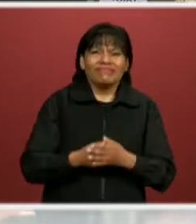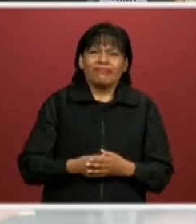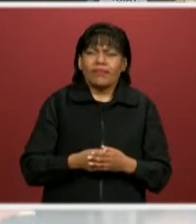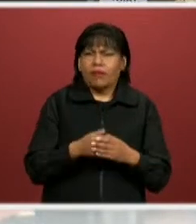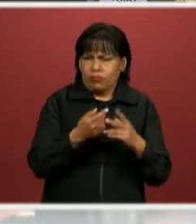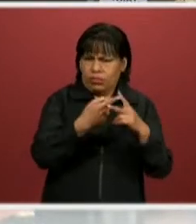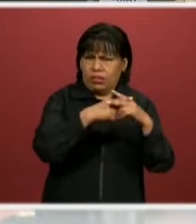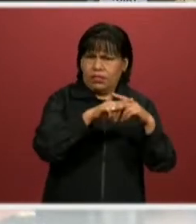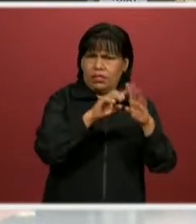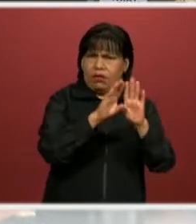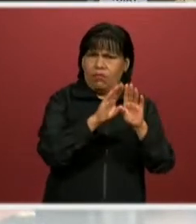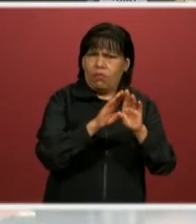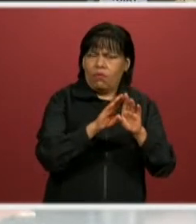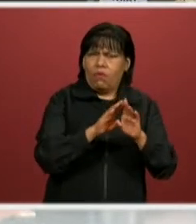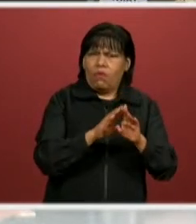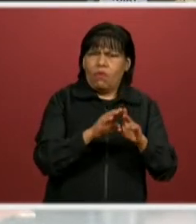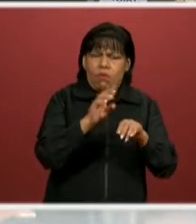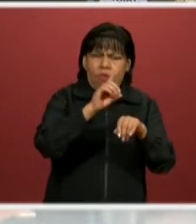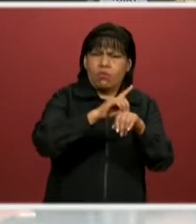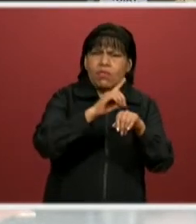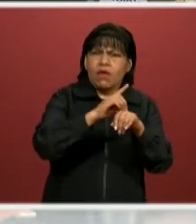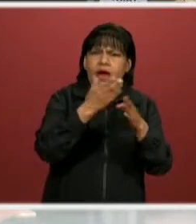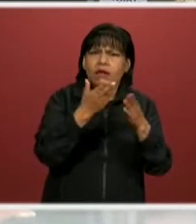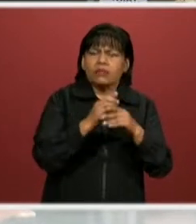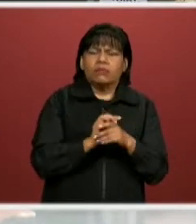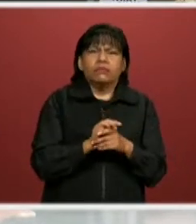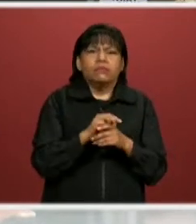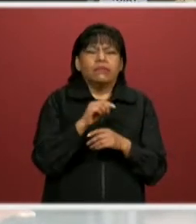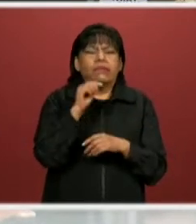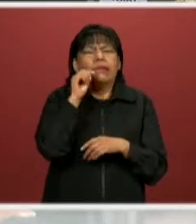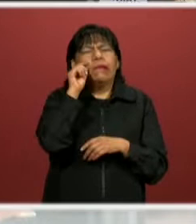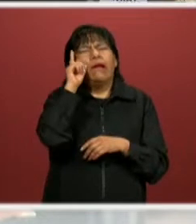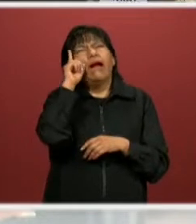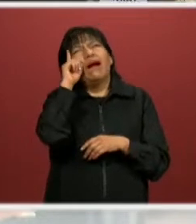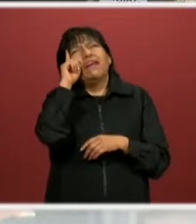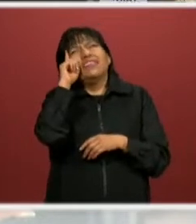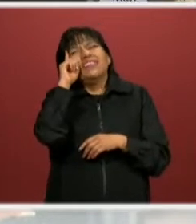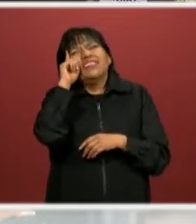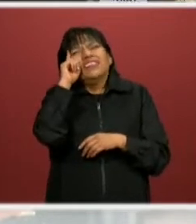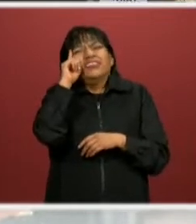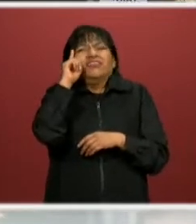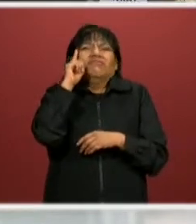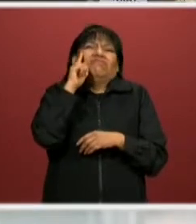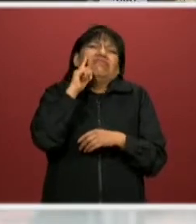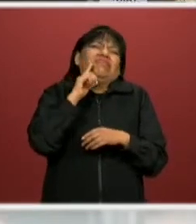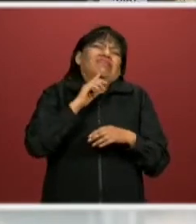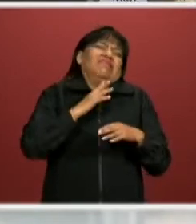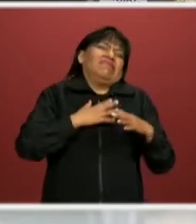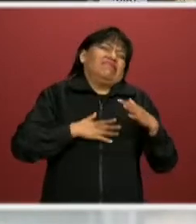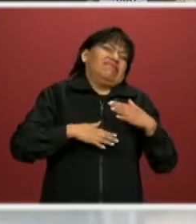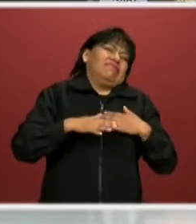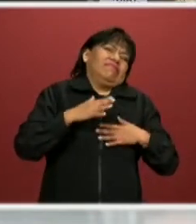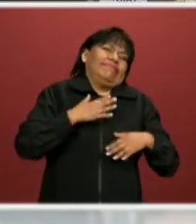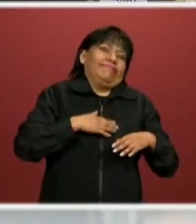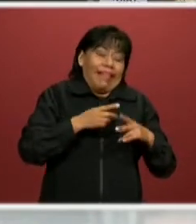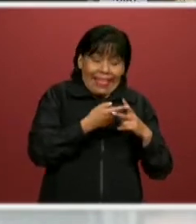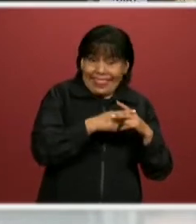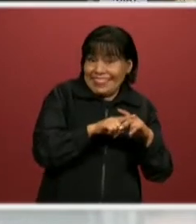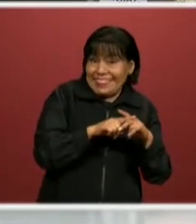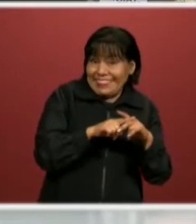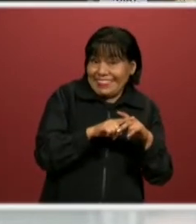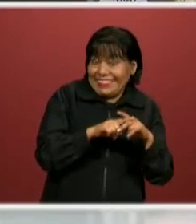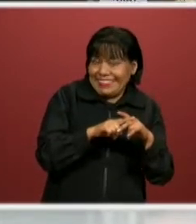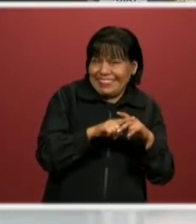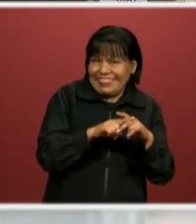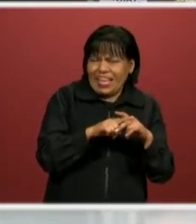con qué hacemos los días que nos levantamos con flojera bueno pues vamos a iniciar en la mañana con